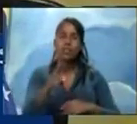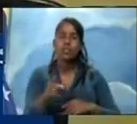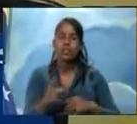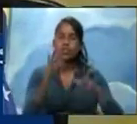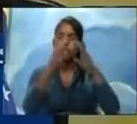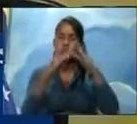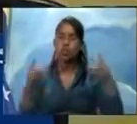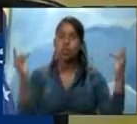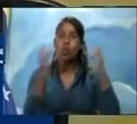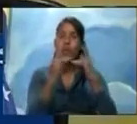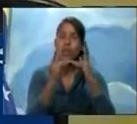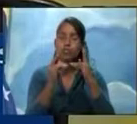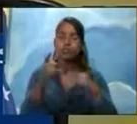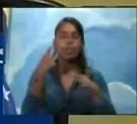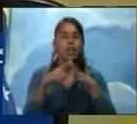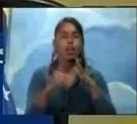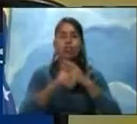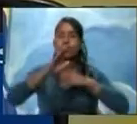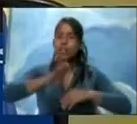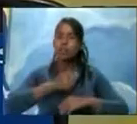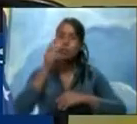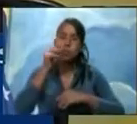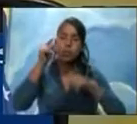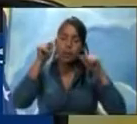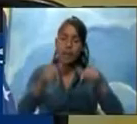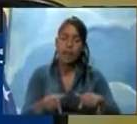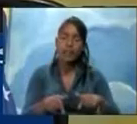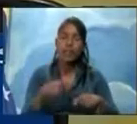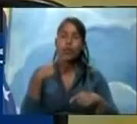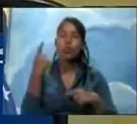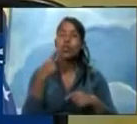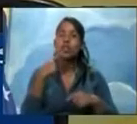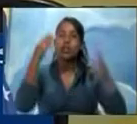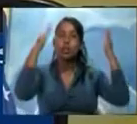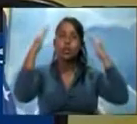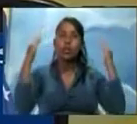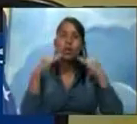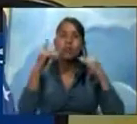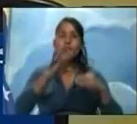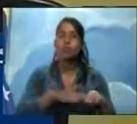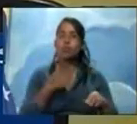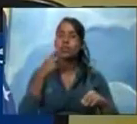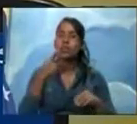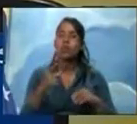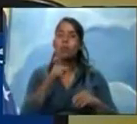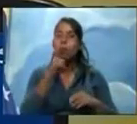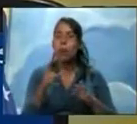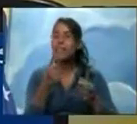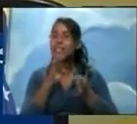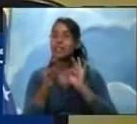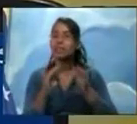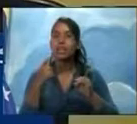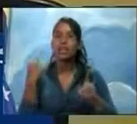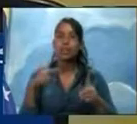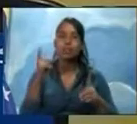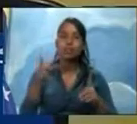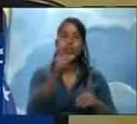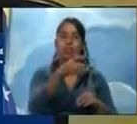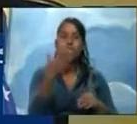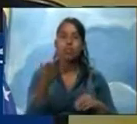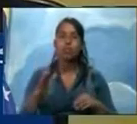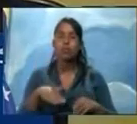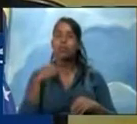lecho. Una de las cosas que podemos ver acá, cuando dice de su cabeza, se pudiese malinterpretar que hay personas que